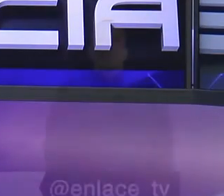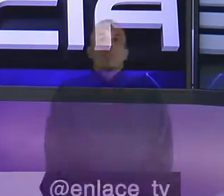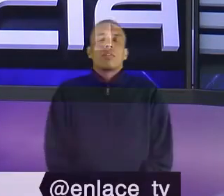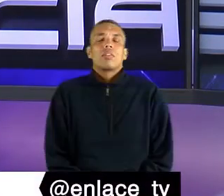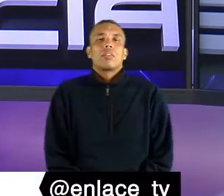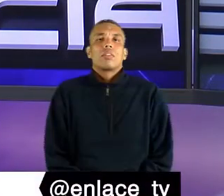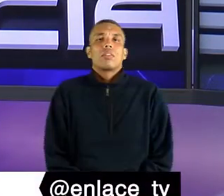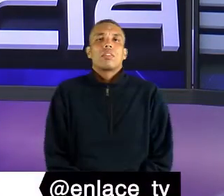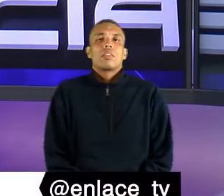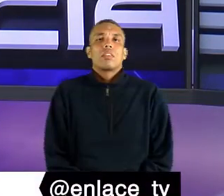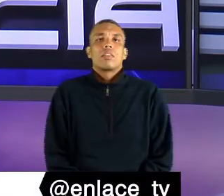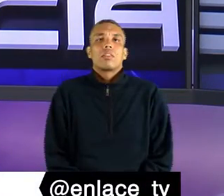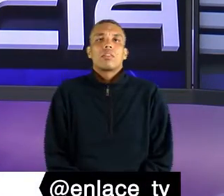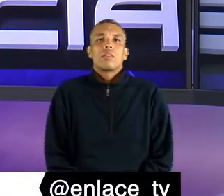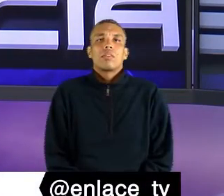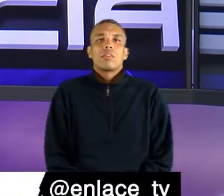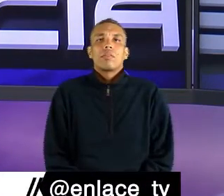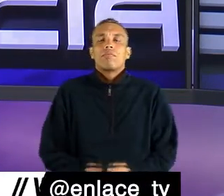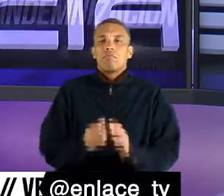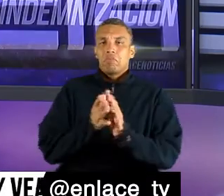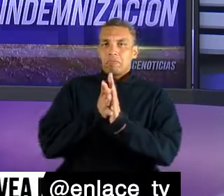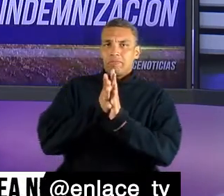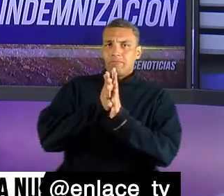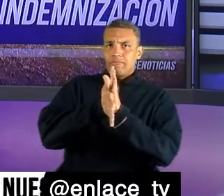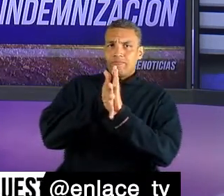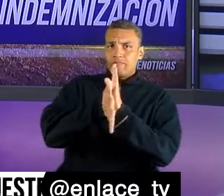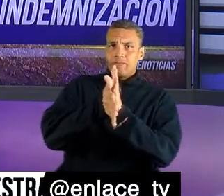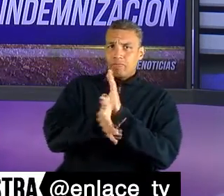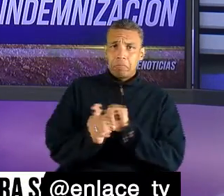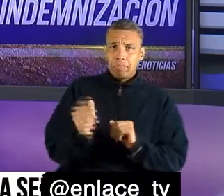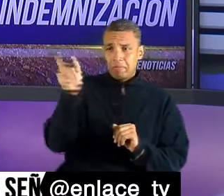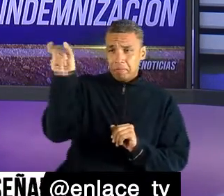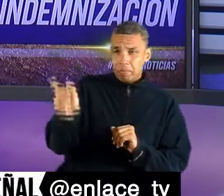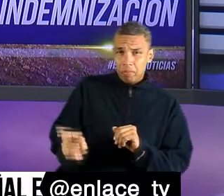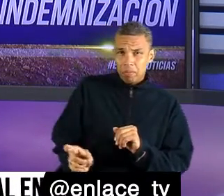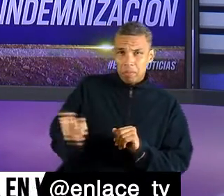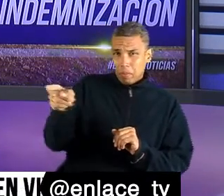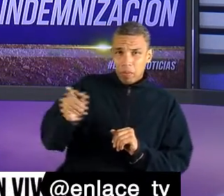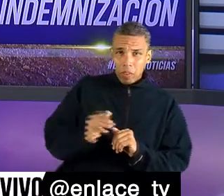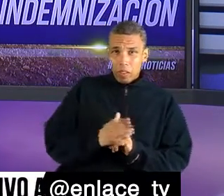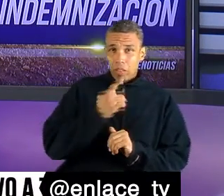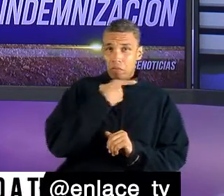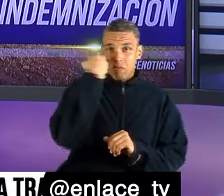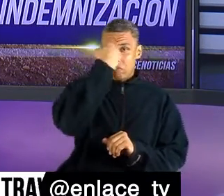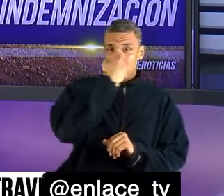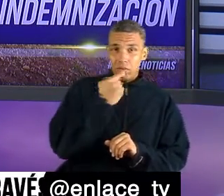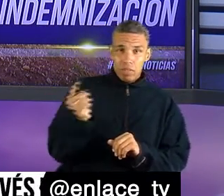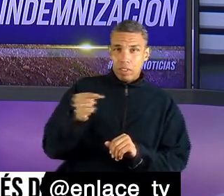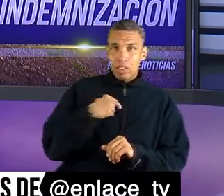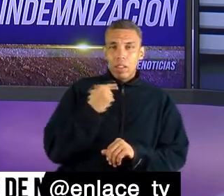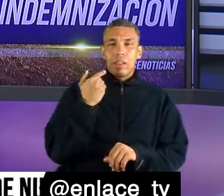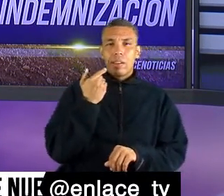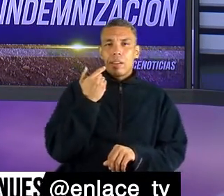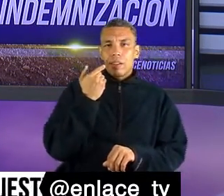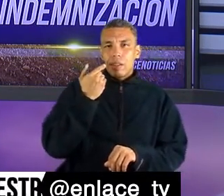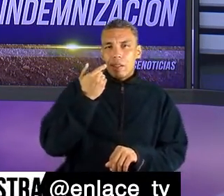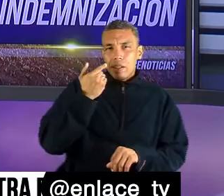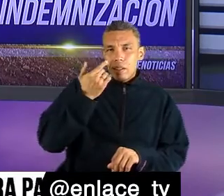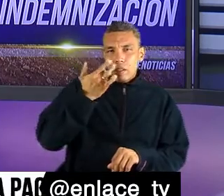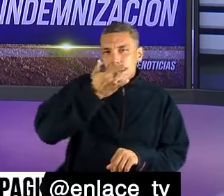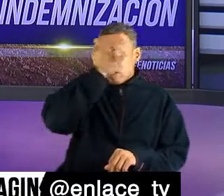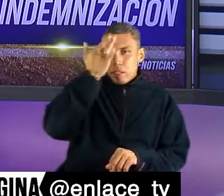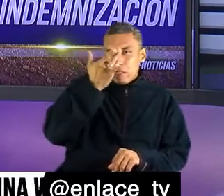Iniciamos con el desarrollo de la información. Un ciudadano afrodescendiente denuncia discriminación porque su parcela afectada por la Gran